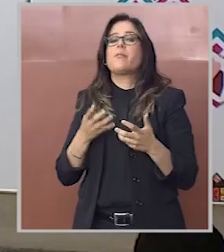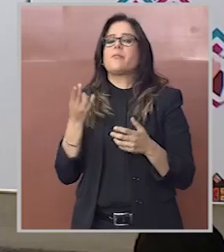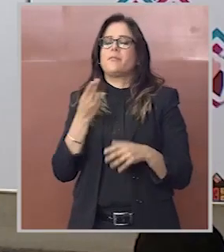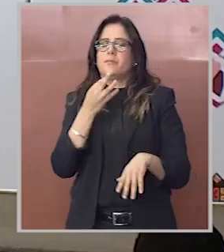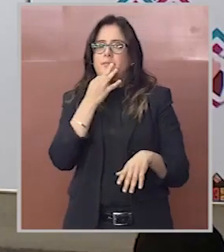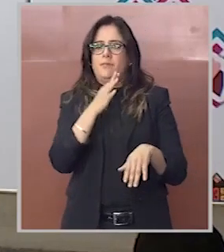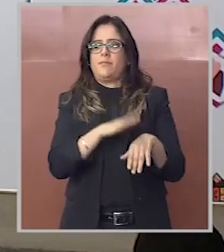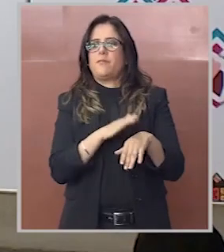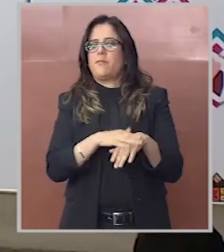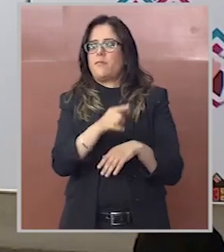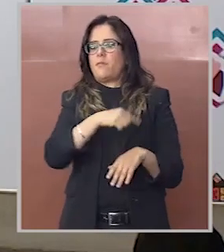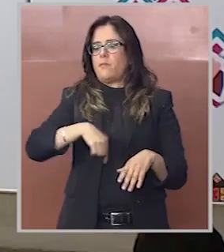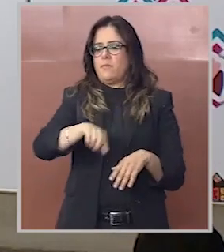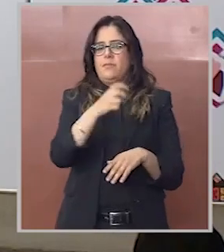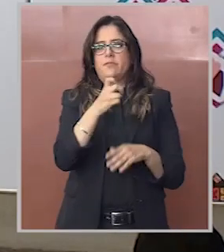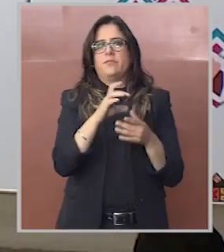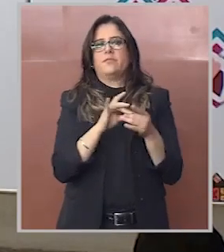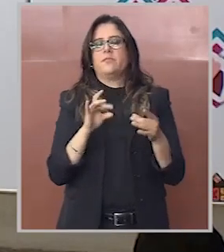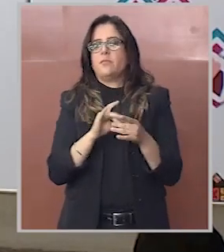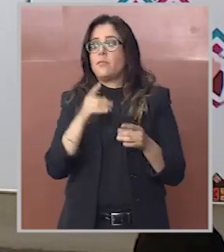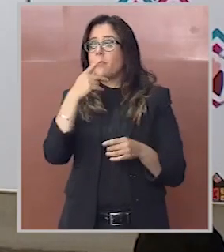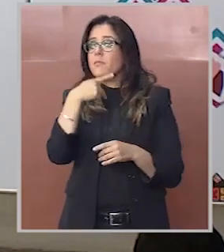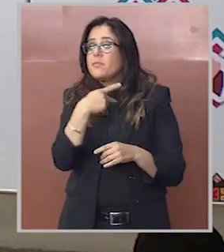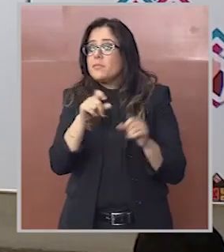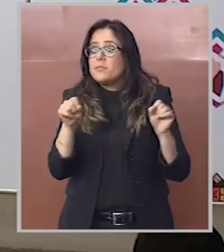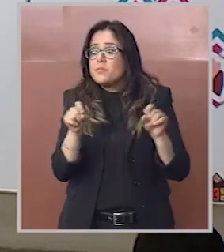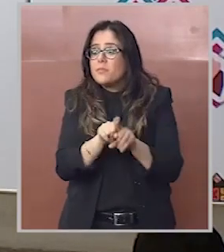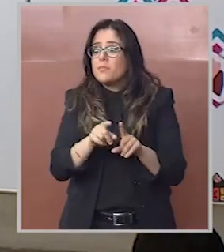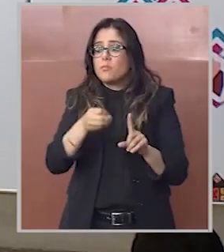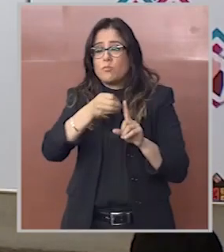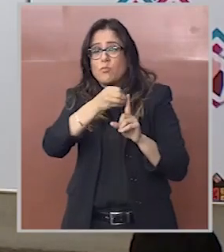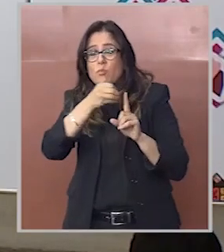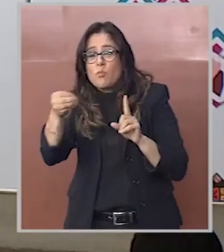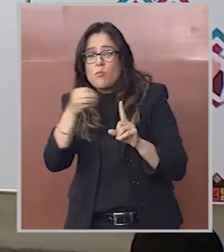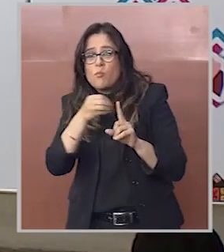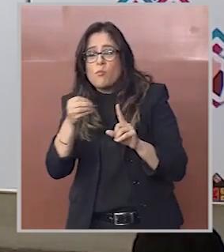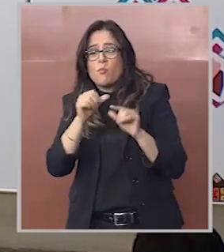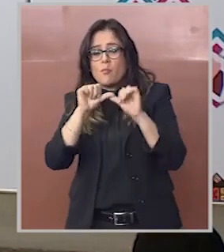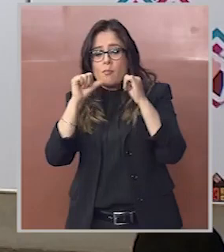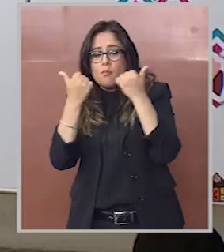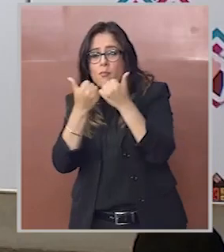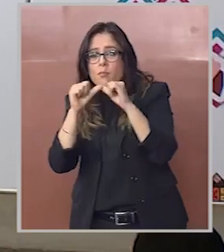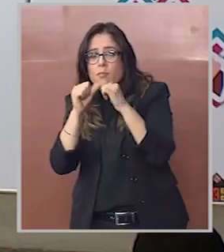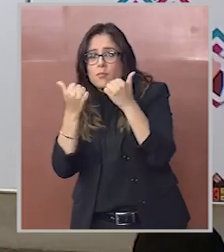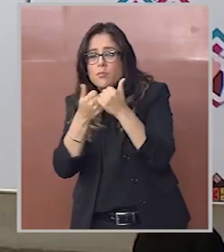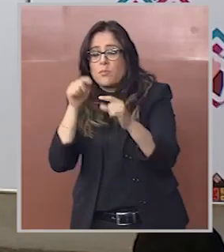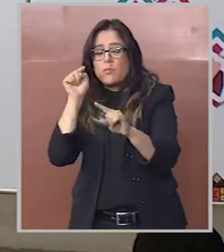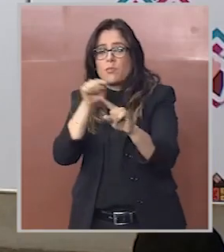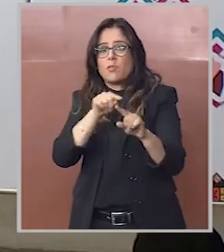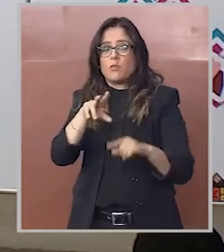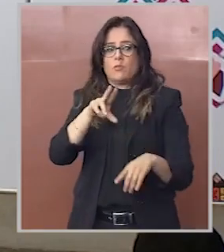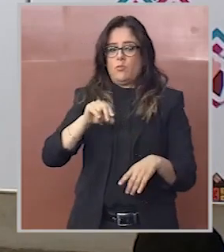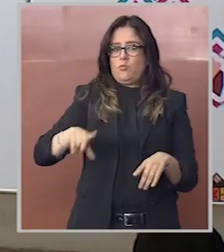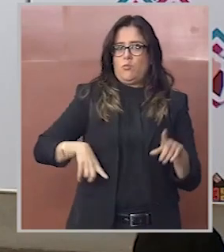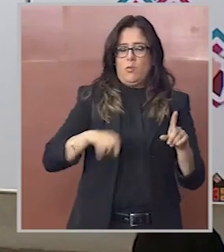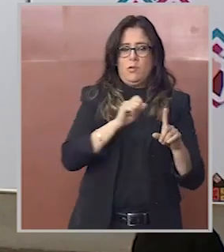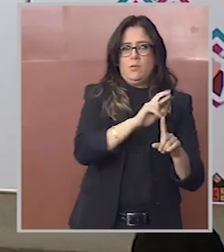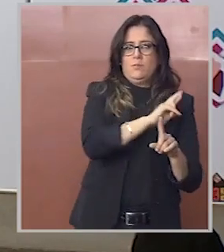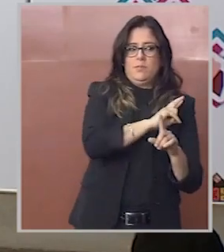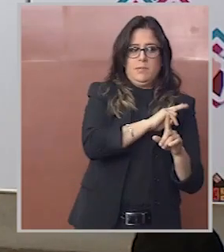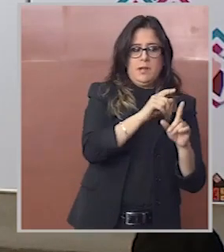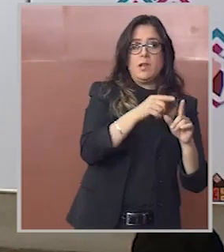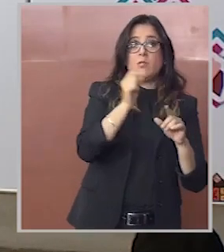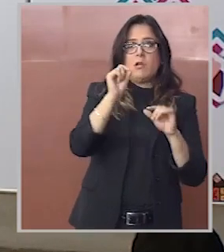las organizaciones no gubernamentales o las organizaciones internacionales que trabajan estos temas los